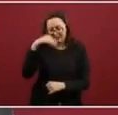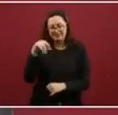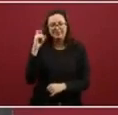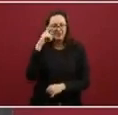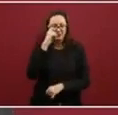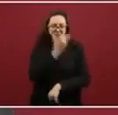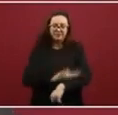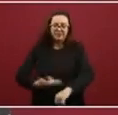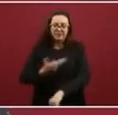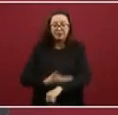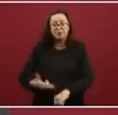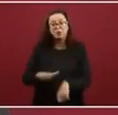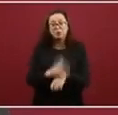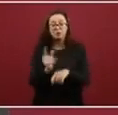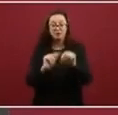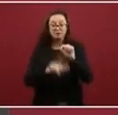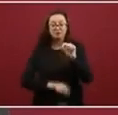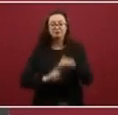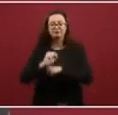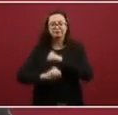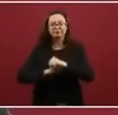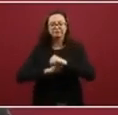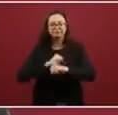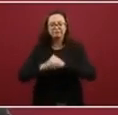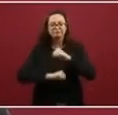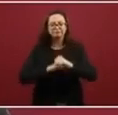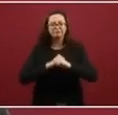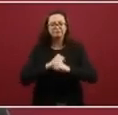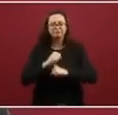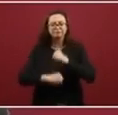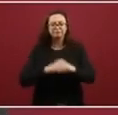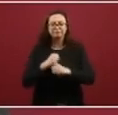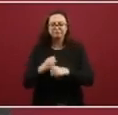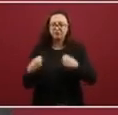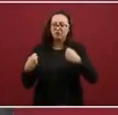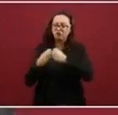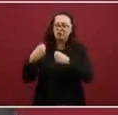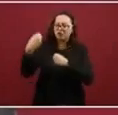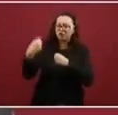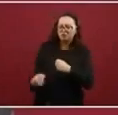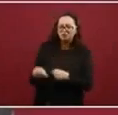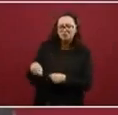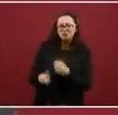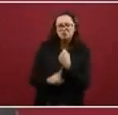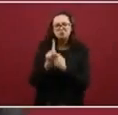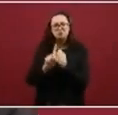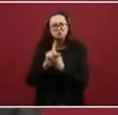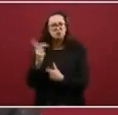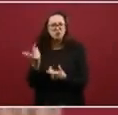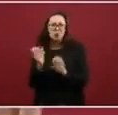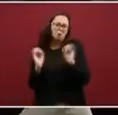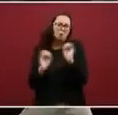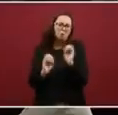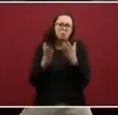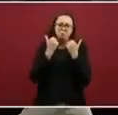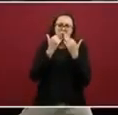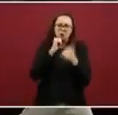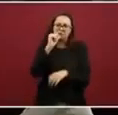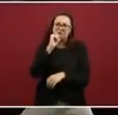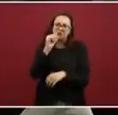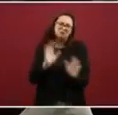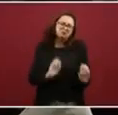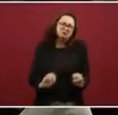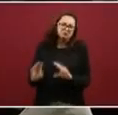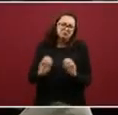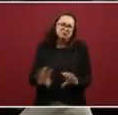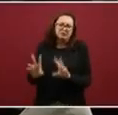porque México durante muchos años no consideró que la frontera sur fuese una prioridad, en muchos sentidos. En